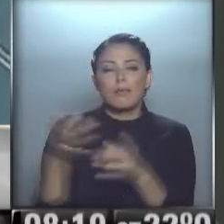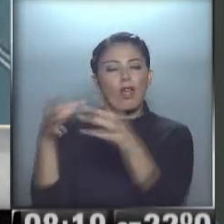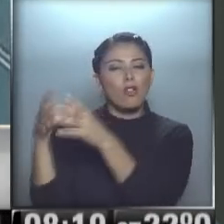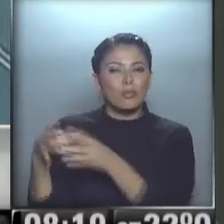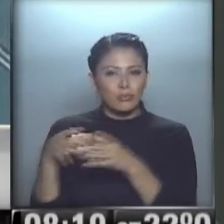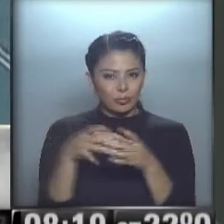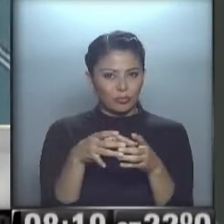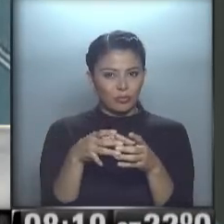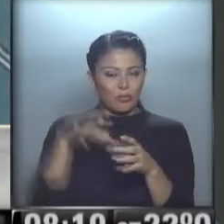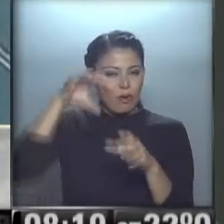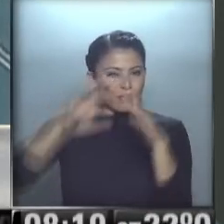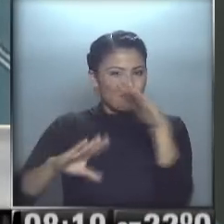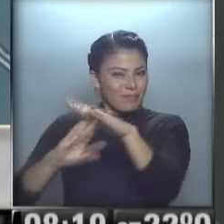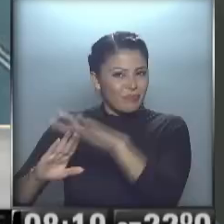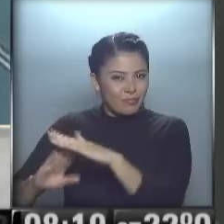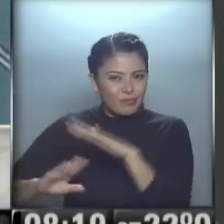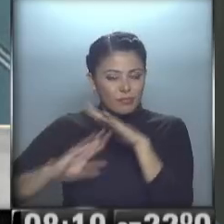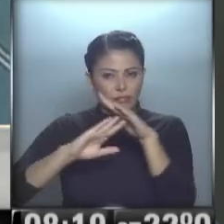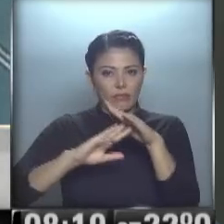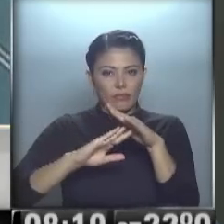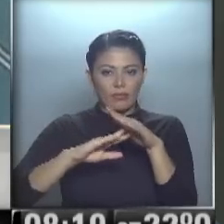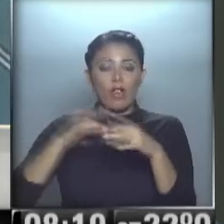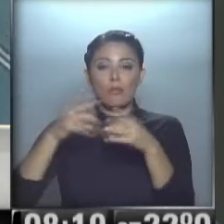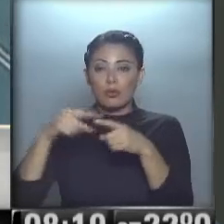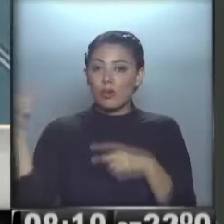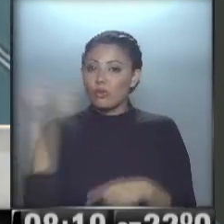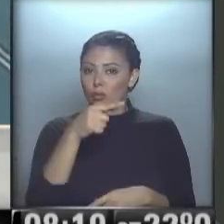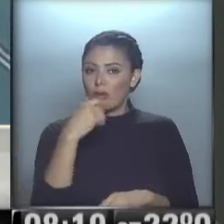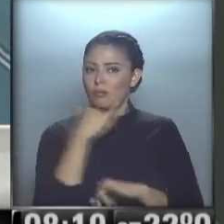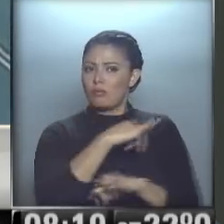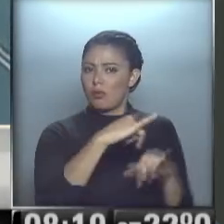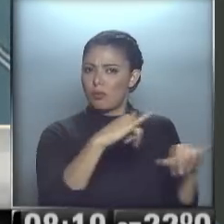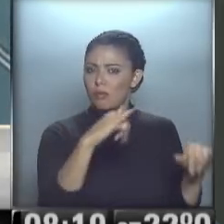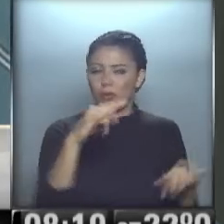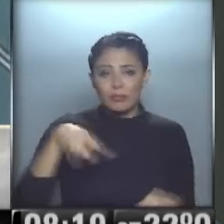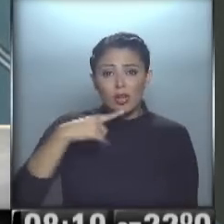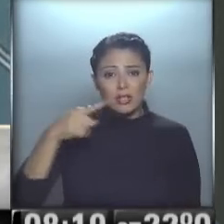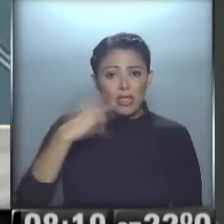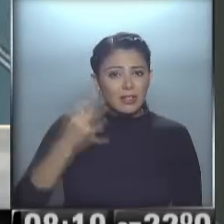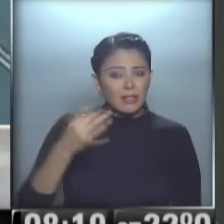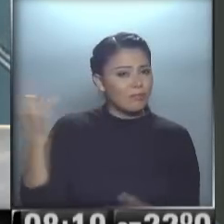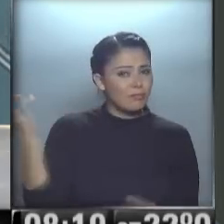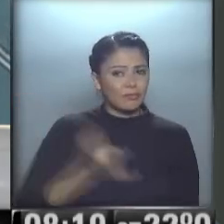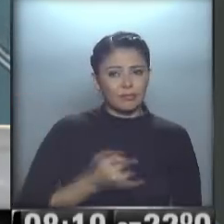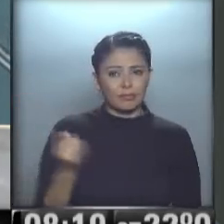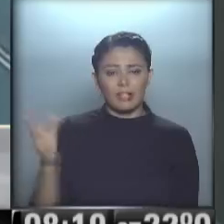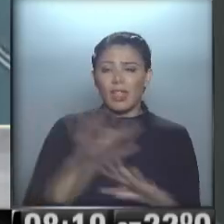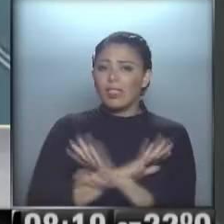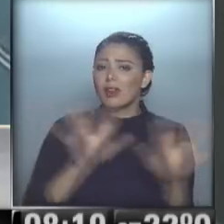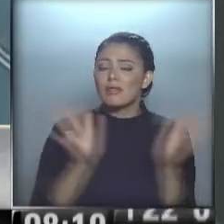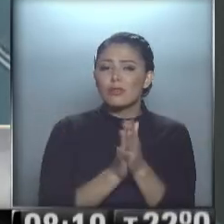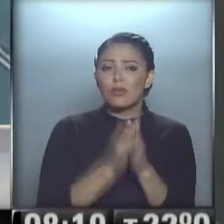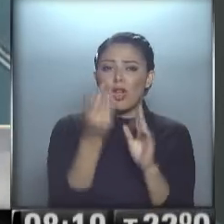desde las usinas eh opositoras En definitiva no tiene absolutamente nada que ver con los números